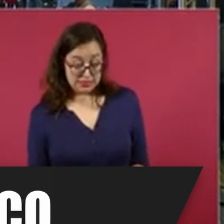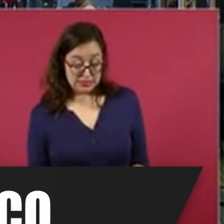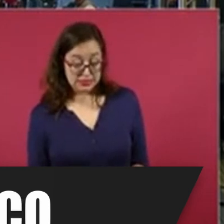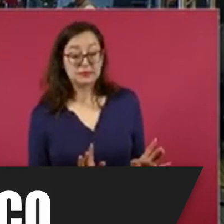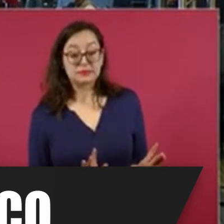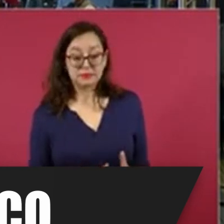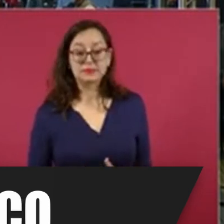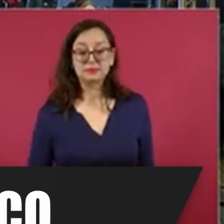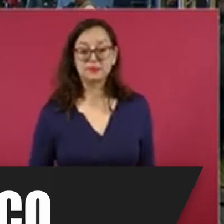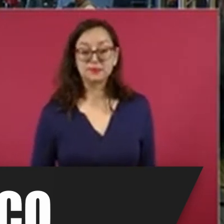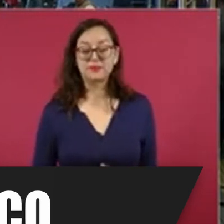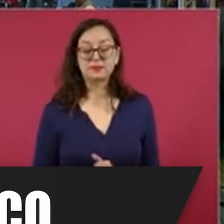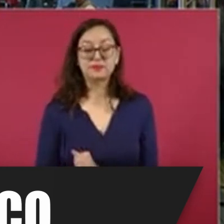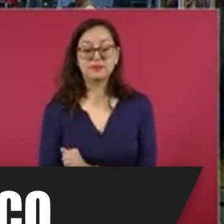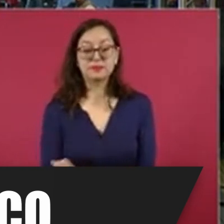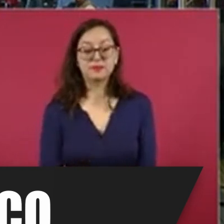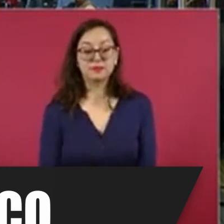Reforma?